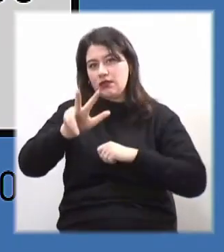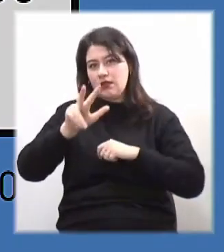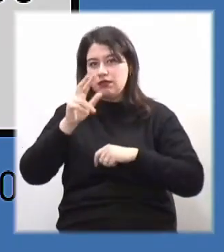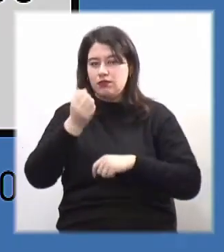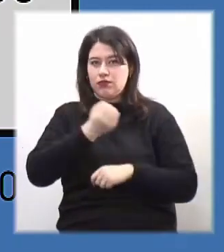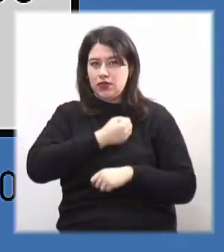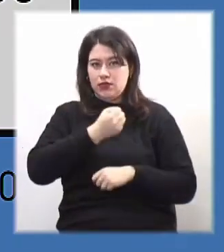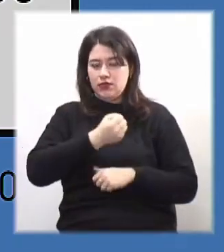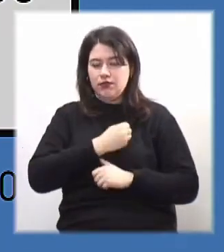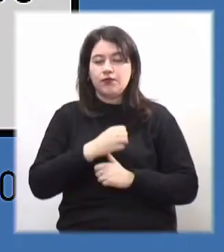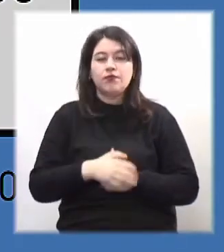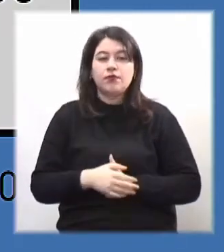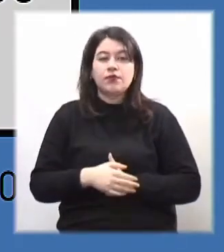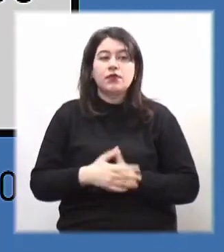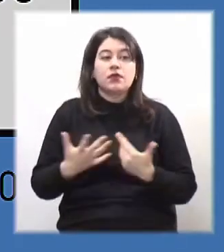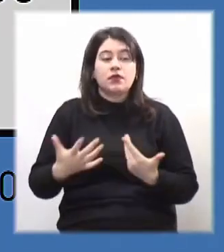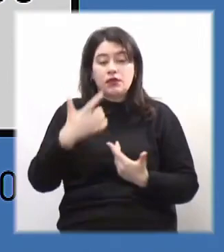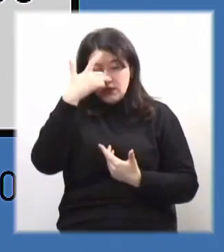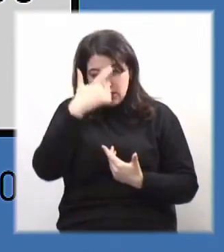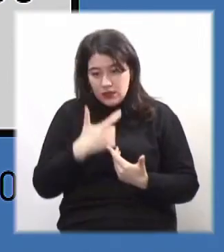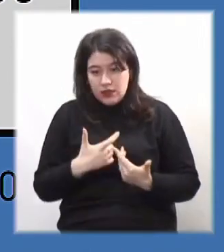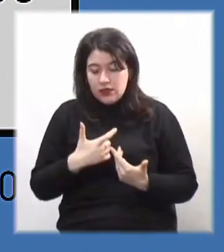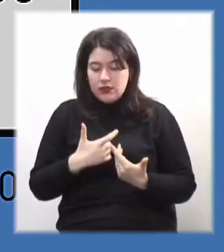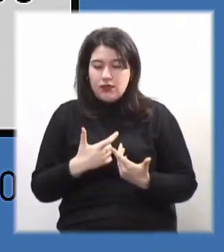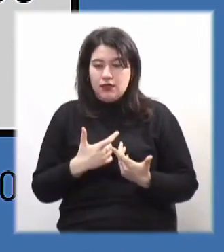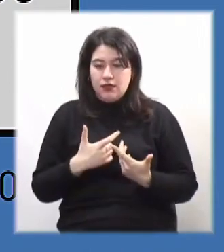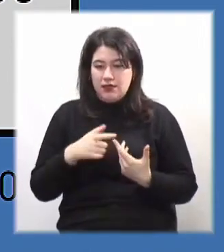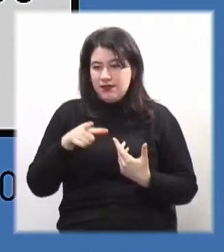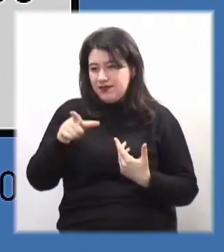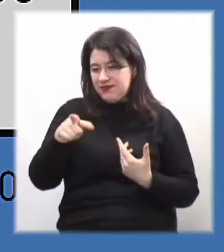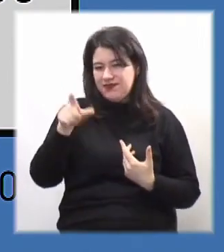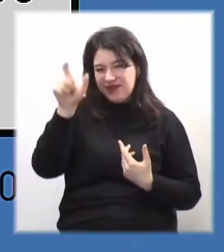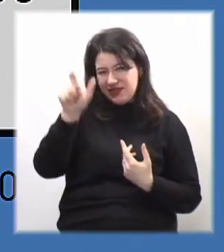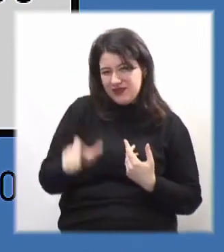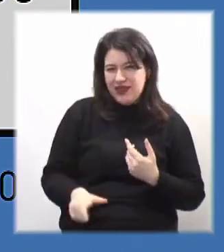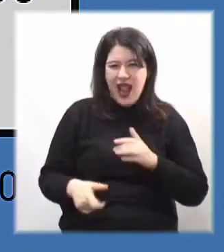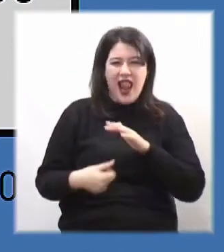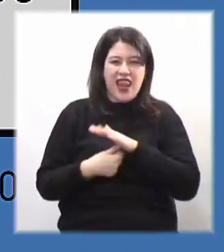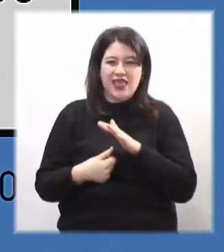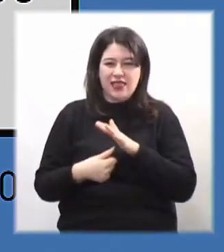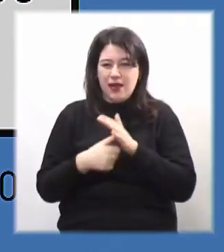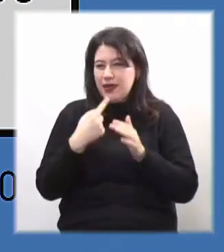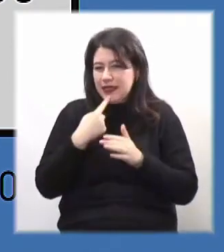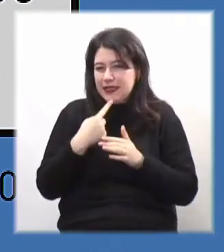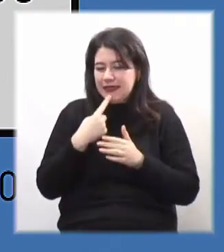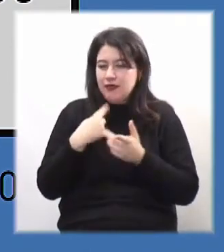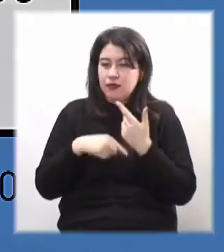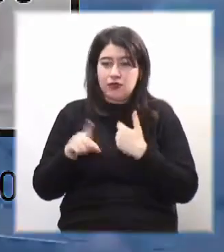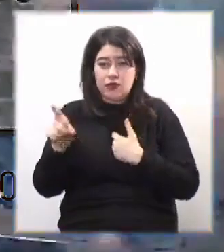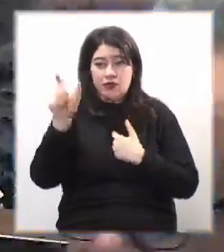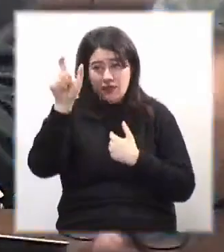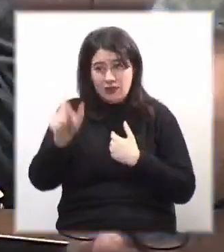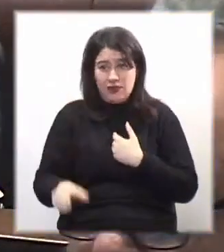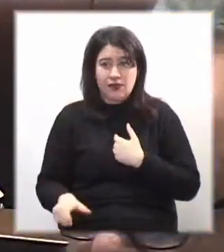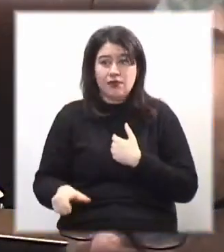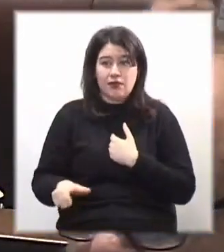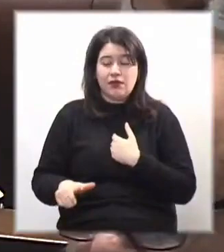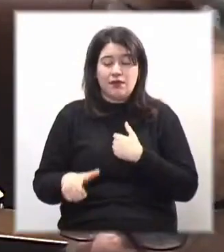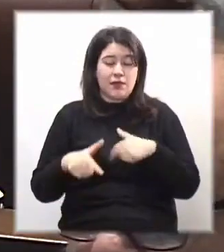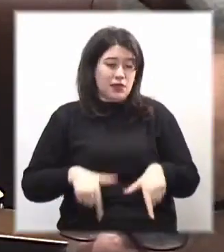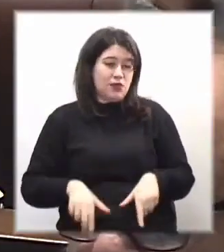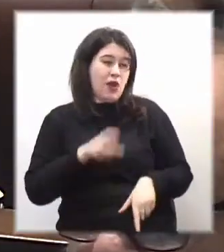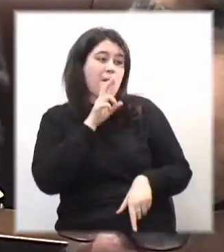cuando como buen dirigente político que es y se lo cuestiona políticamente el ministro responde políticamente